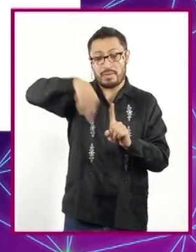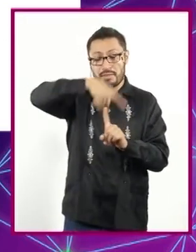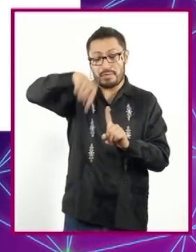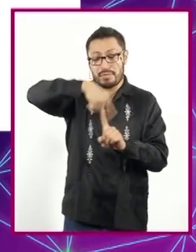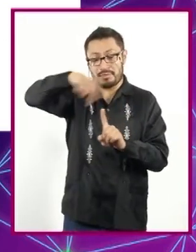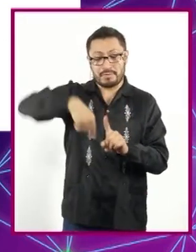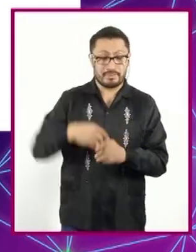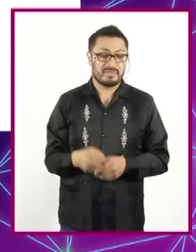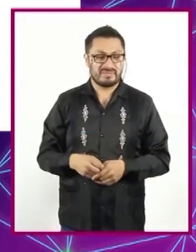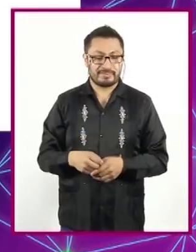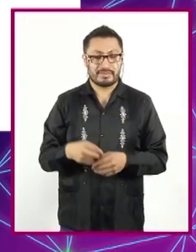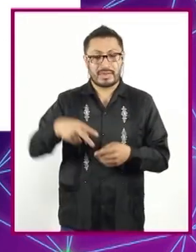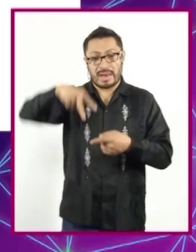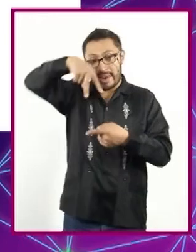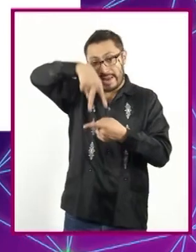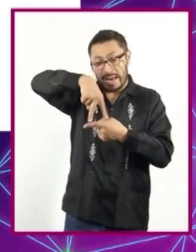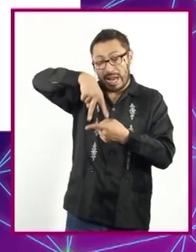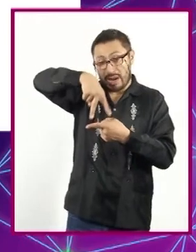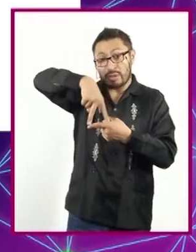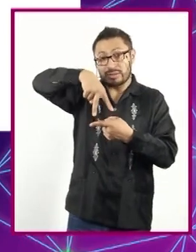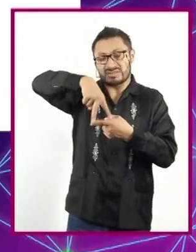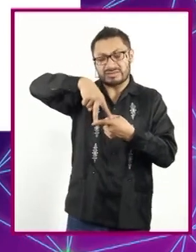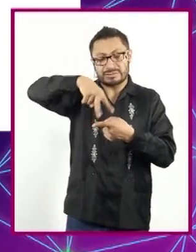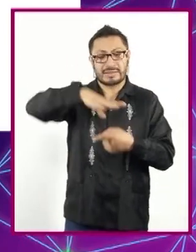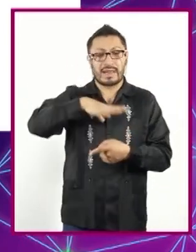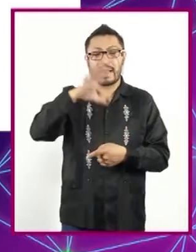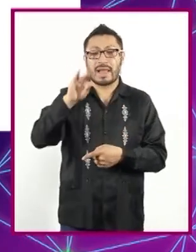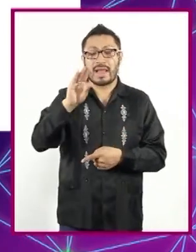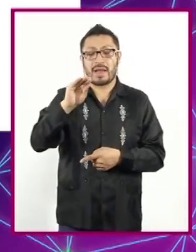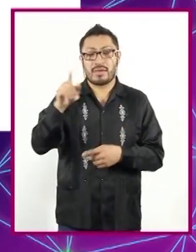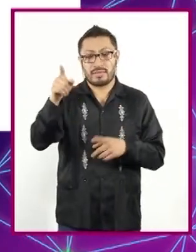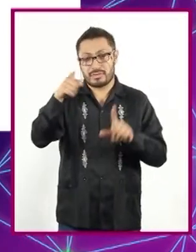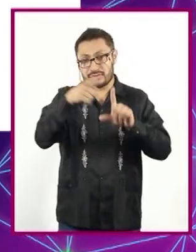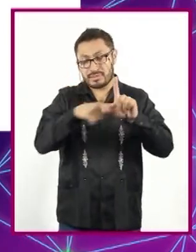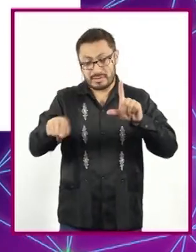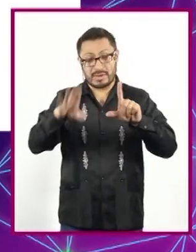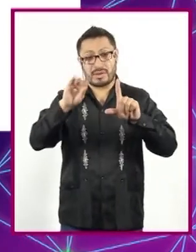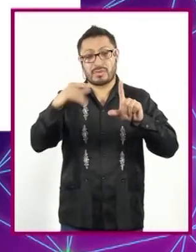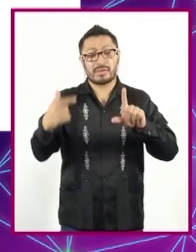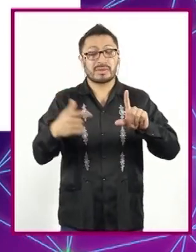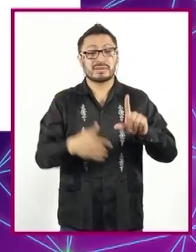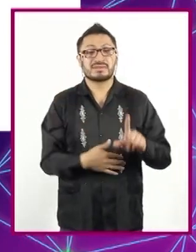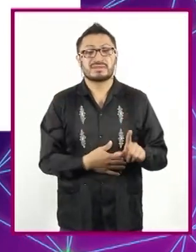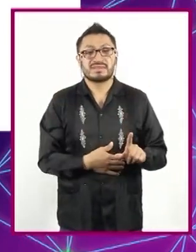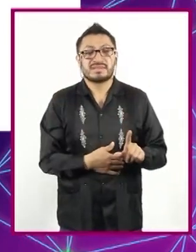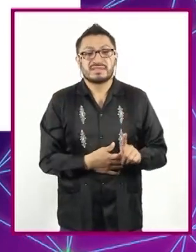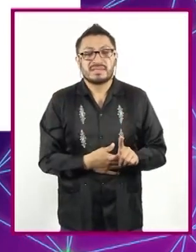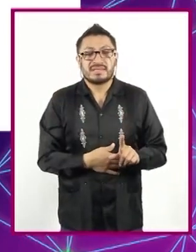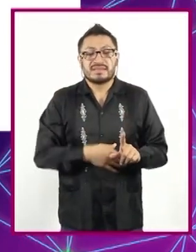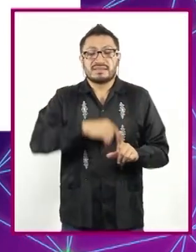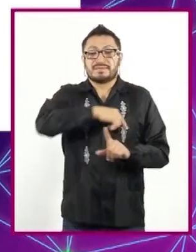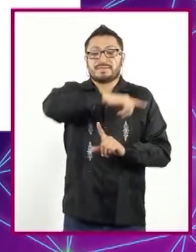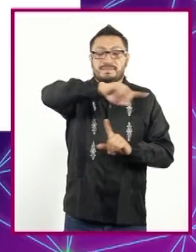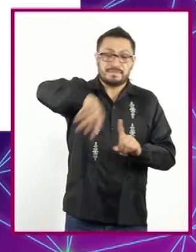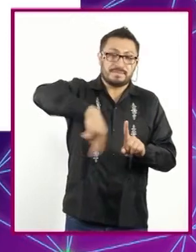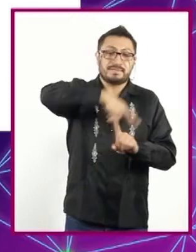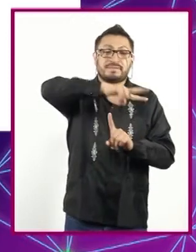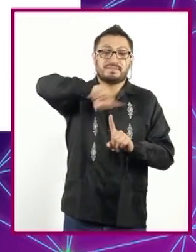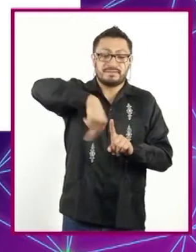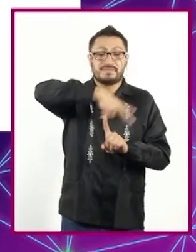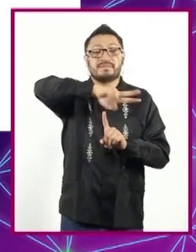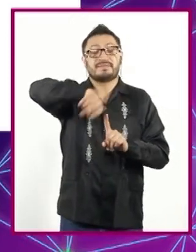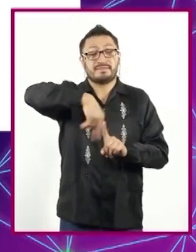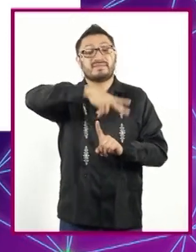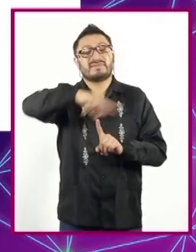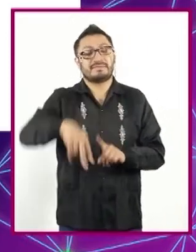Se parte de un triángulo rectángulo que tiene un ángulo de 90 grados. Se gira sobre uno de sus catetos